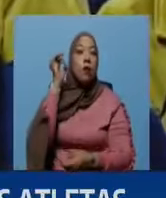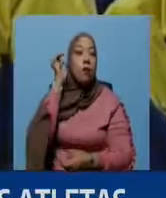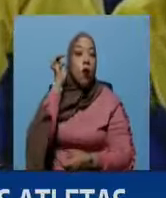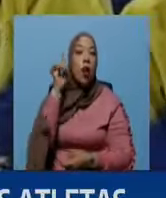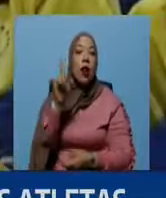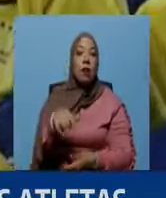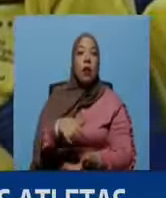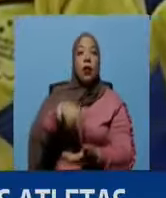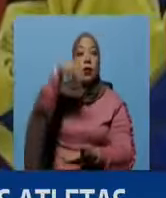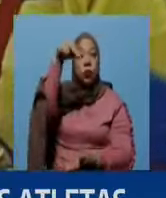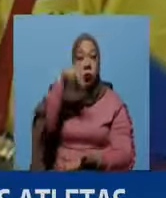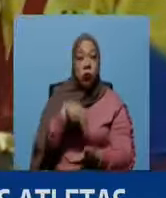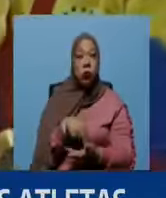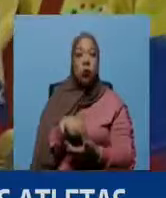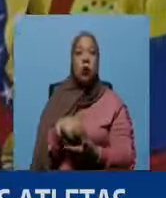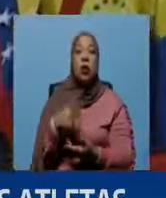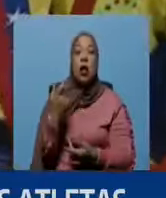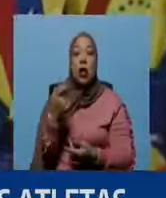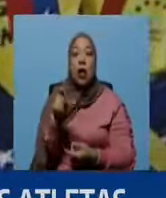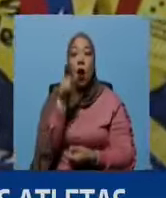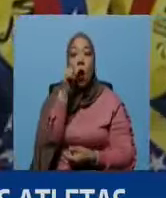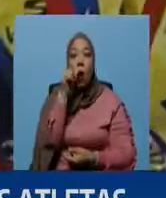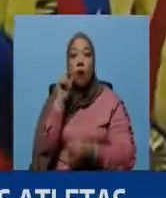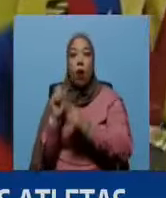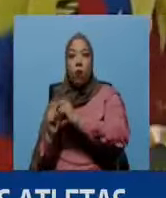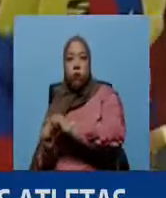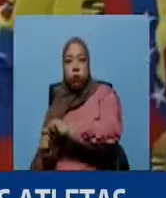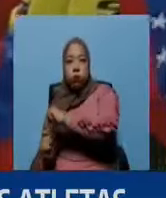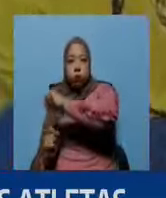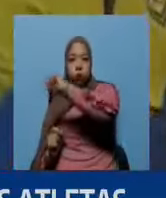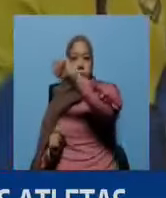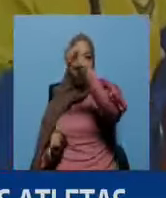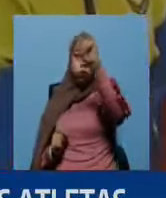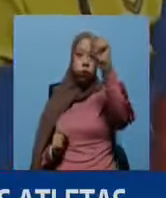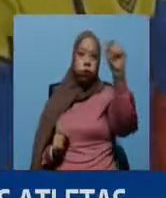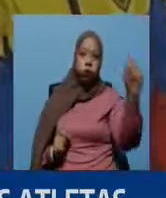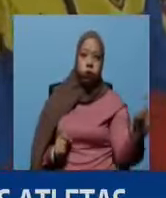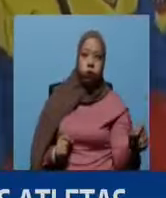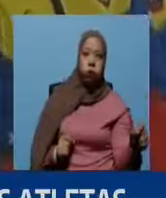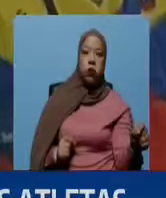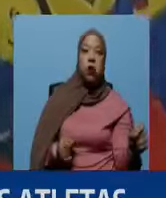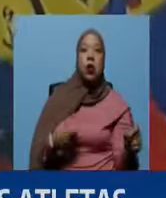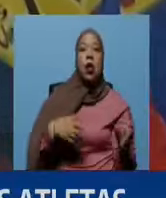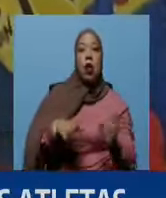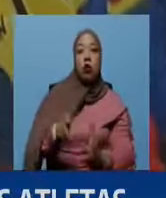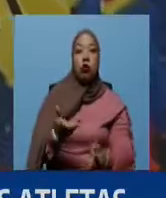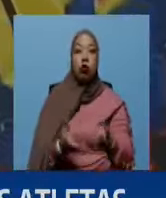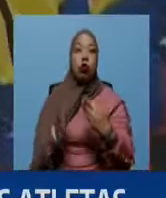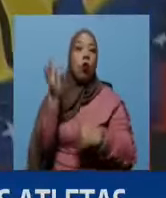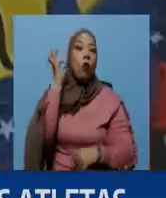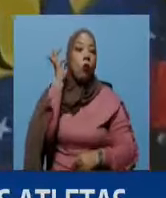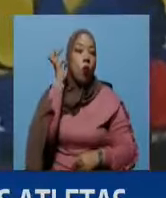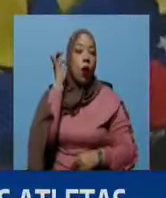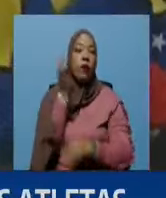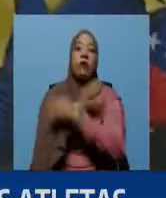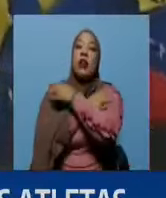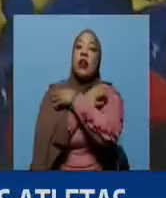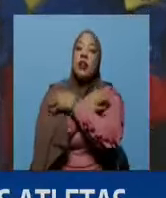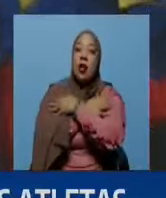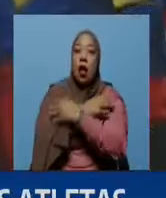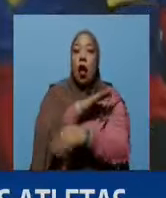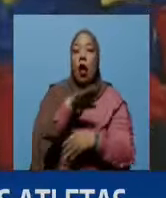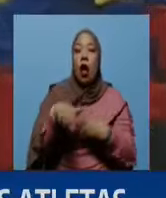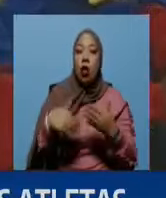Valera, lanzamiento de disco, a Danitza Sanabria en judo. Felicidades a todos